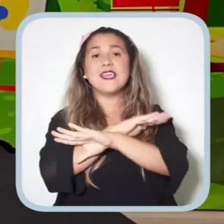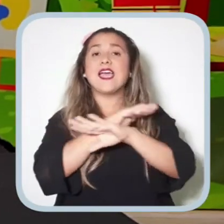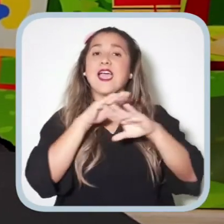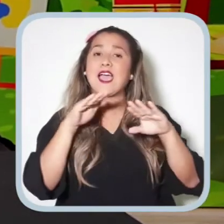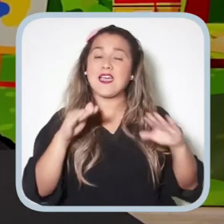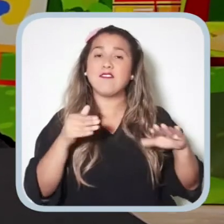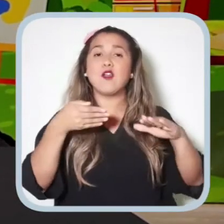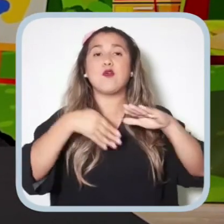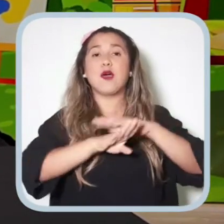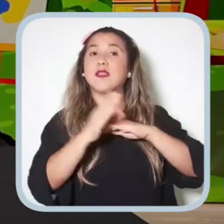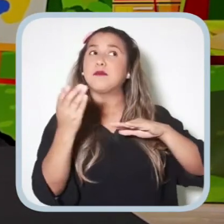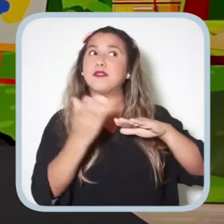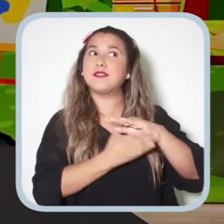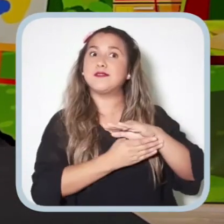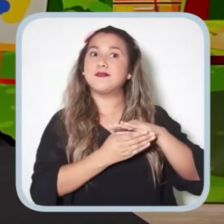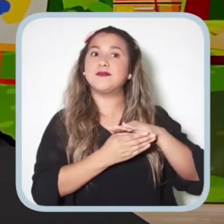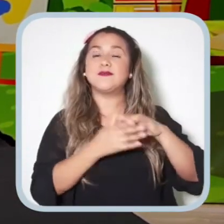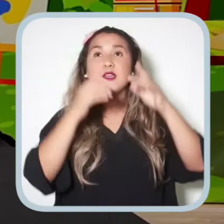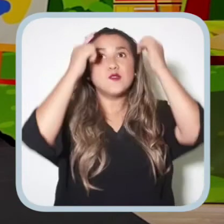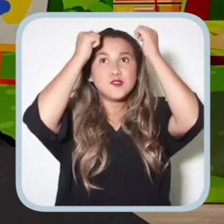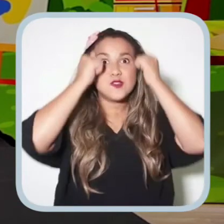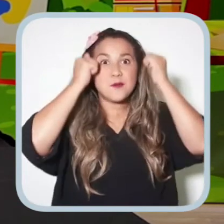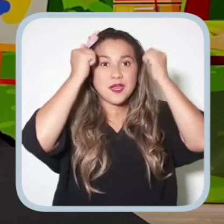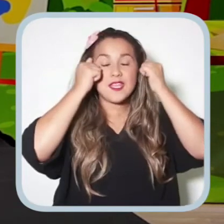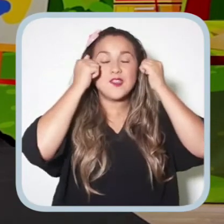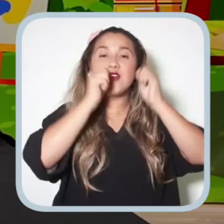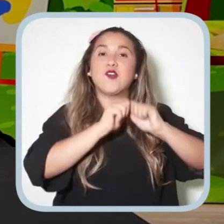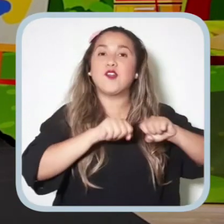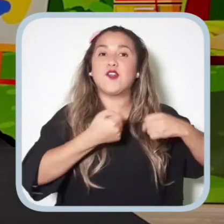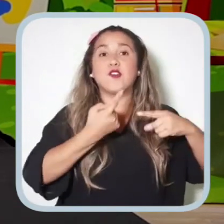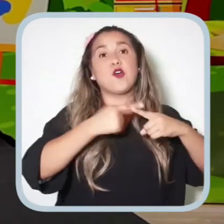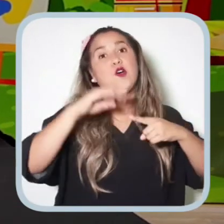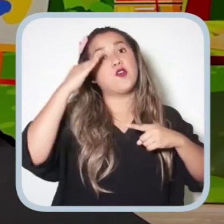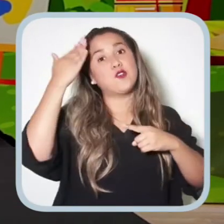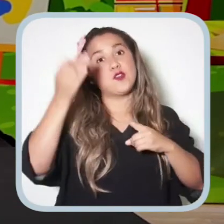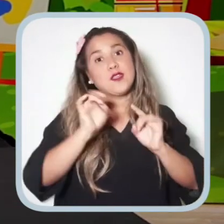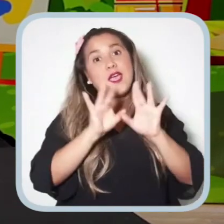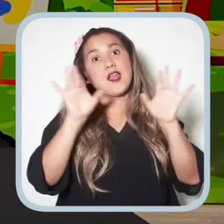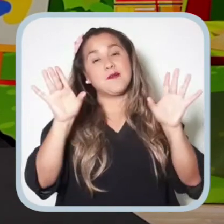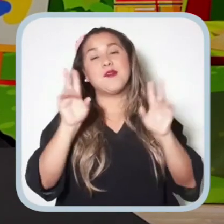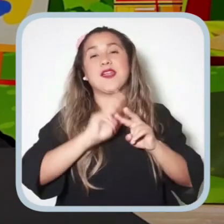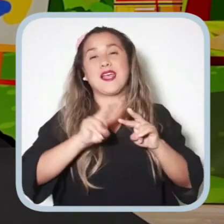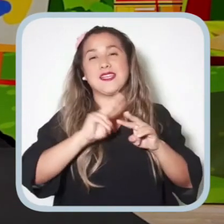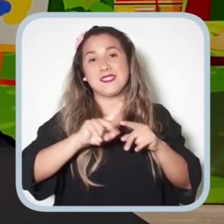un sombrerito roto y otro día tal vez hacemos